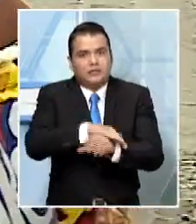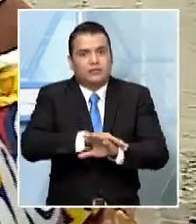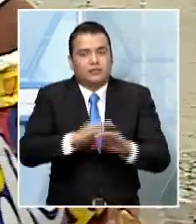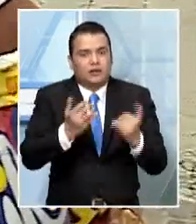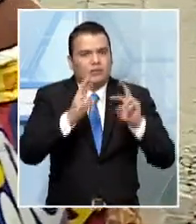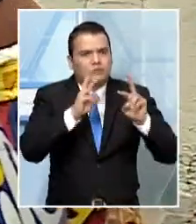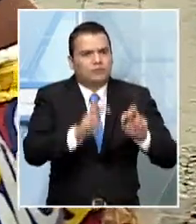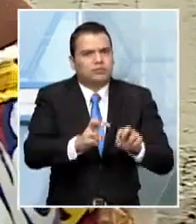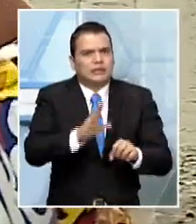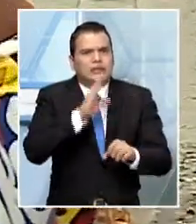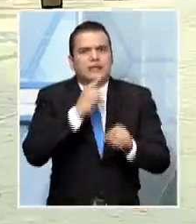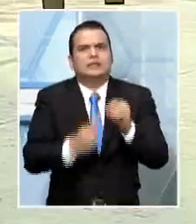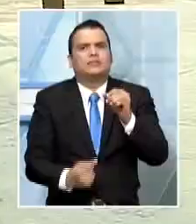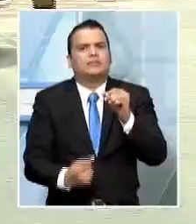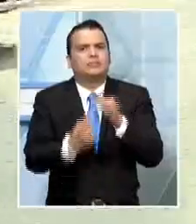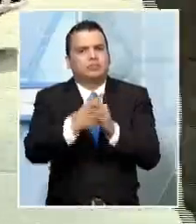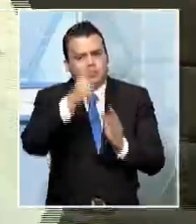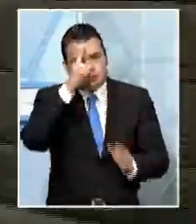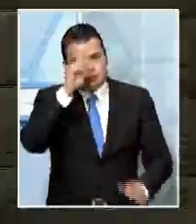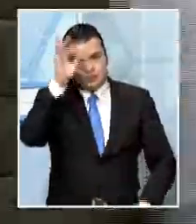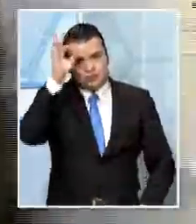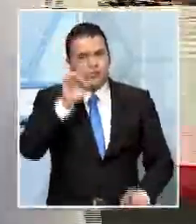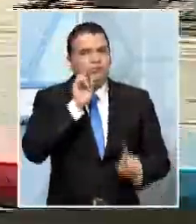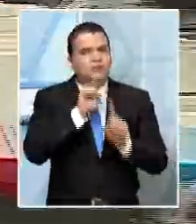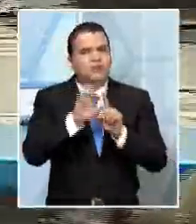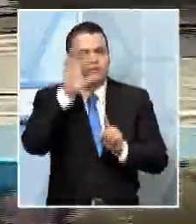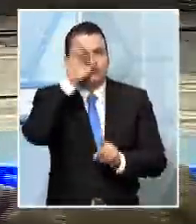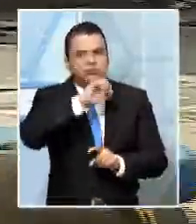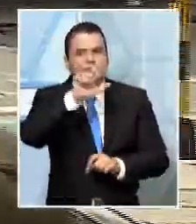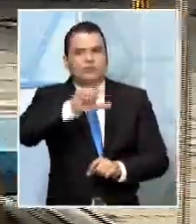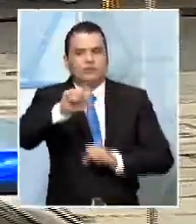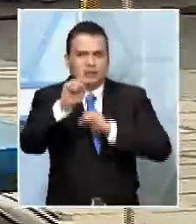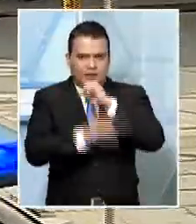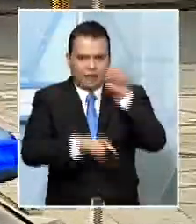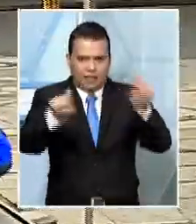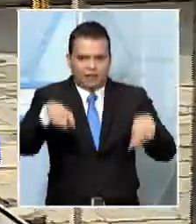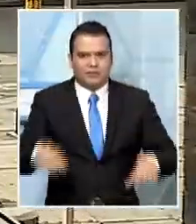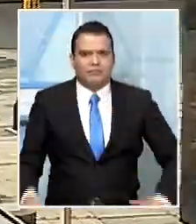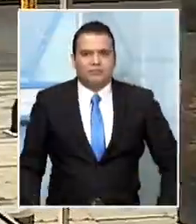investigando de dónde provienen las amenazas para dar con los responsables de estos hechos.